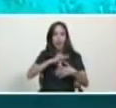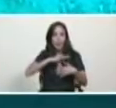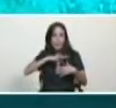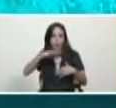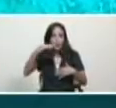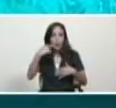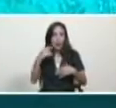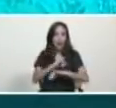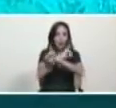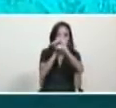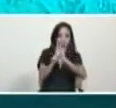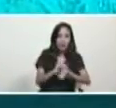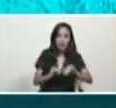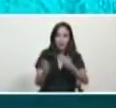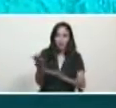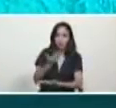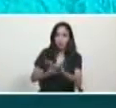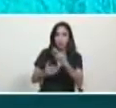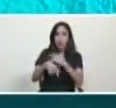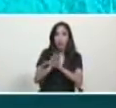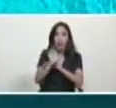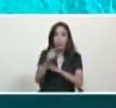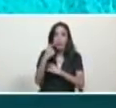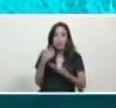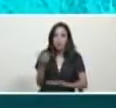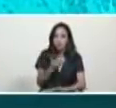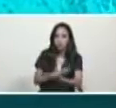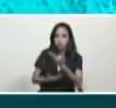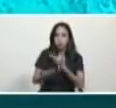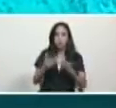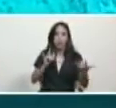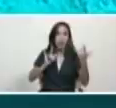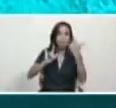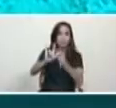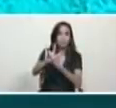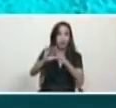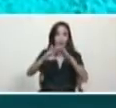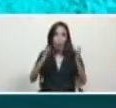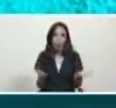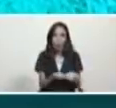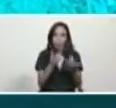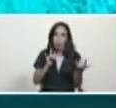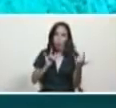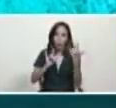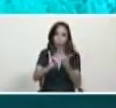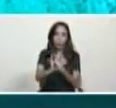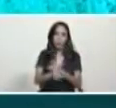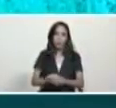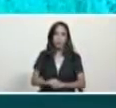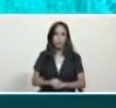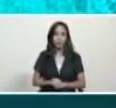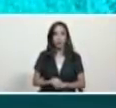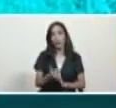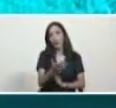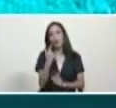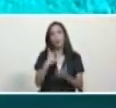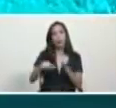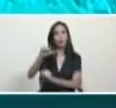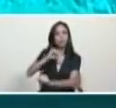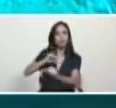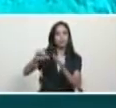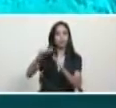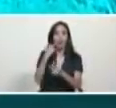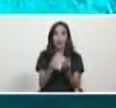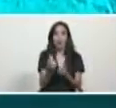la felicidad de que nuestro país también sea apreciado y amado en el mundo. Gana nuestro país en